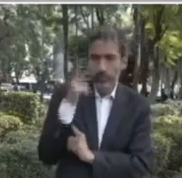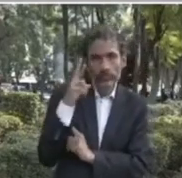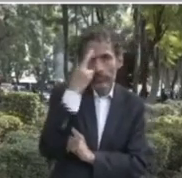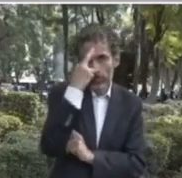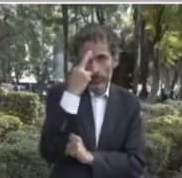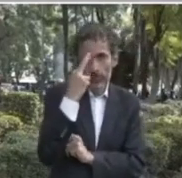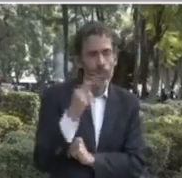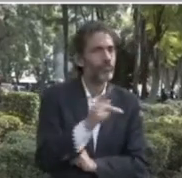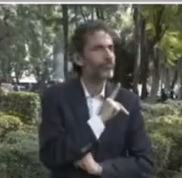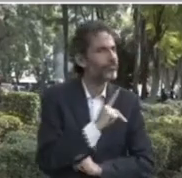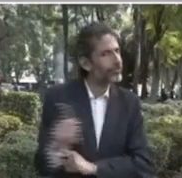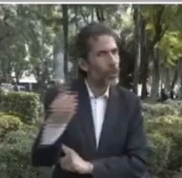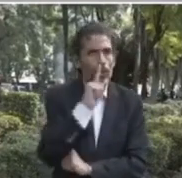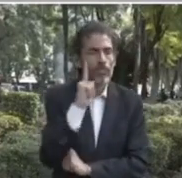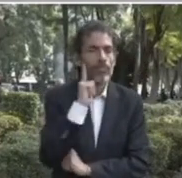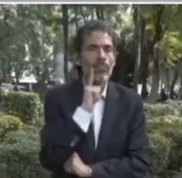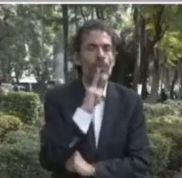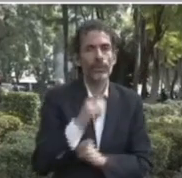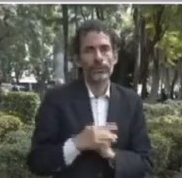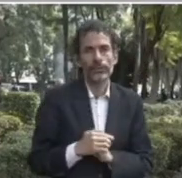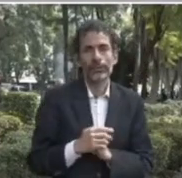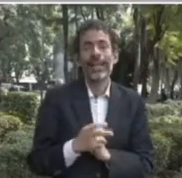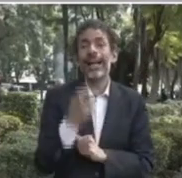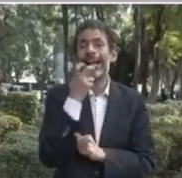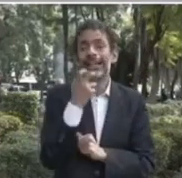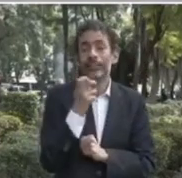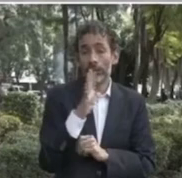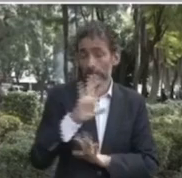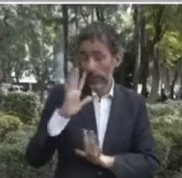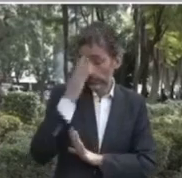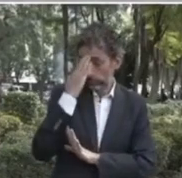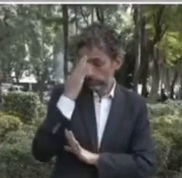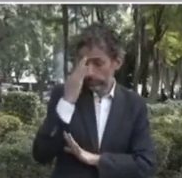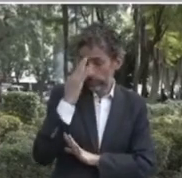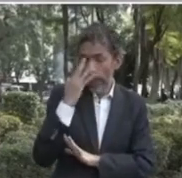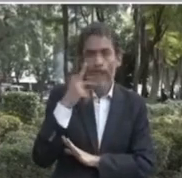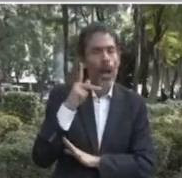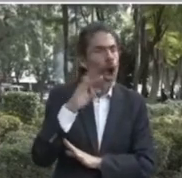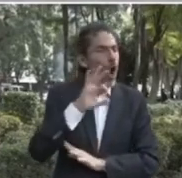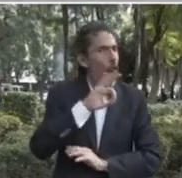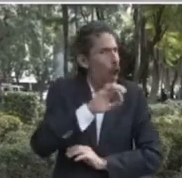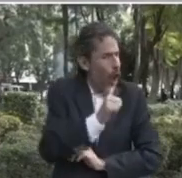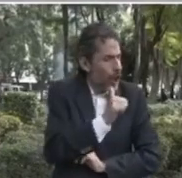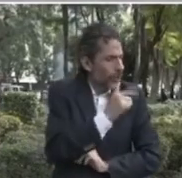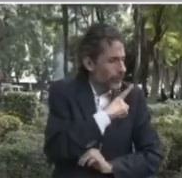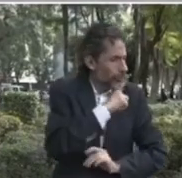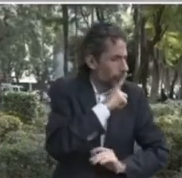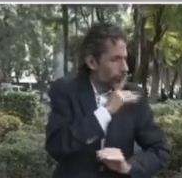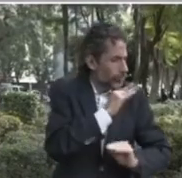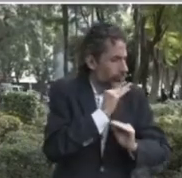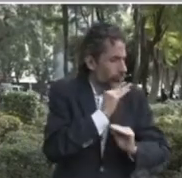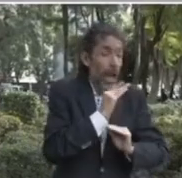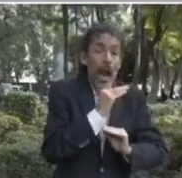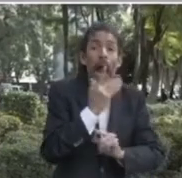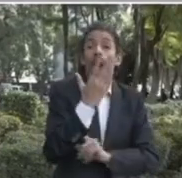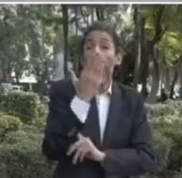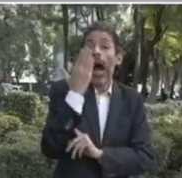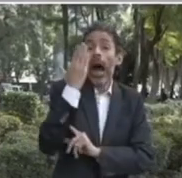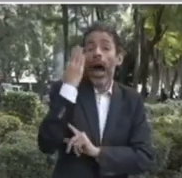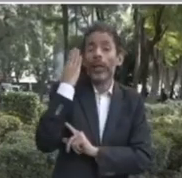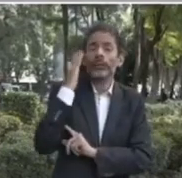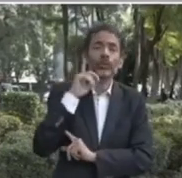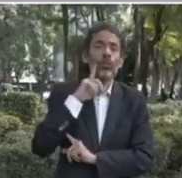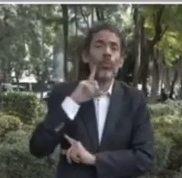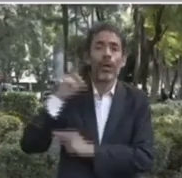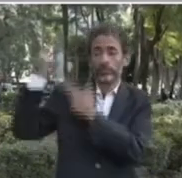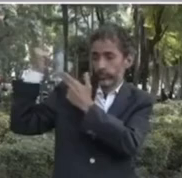todas ellas, estas son las conocidas, pero todas ellas y todas nuestras mujeres que nos precedieron en el linaje femenino